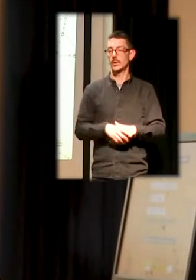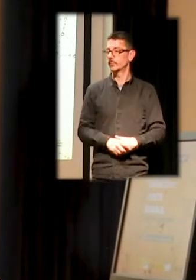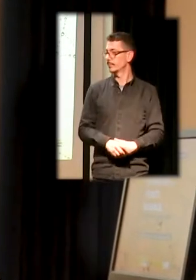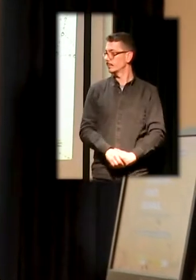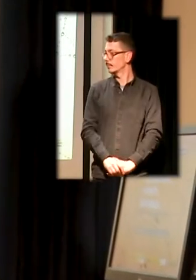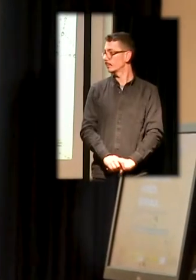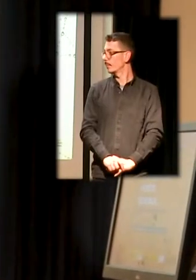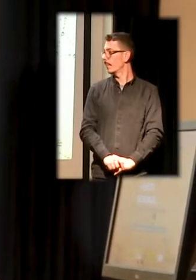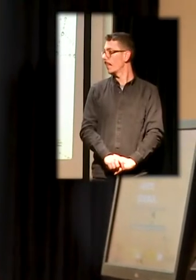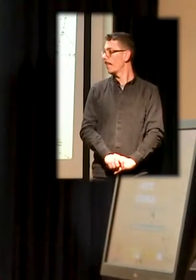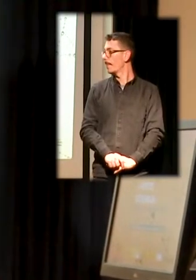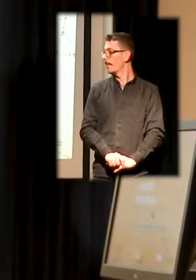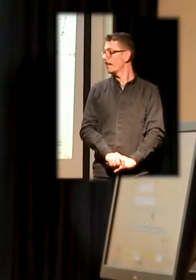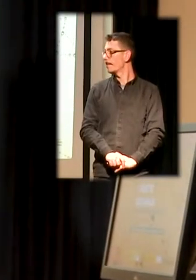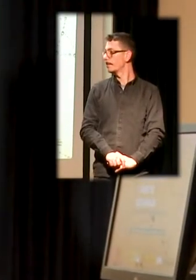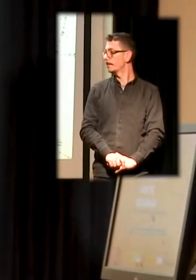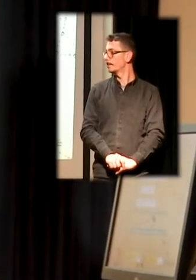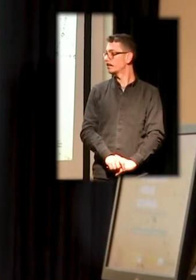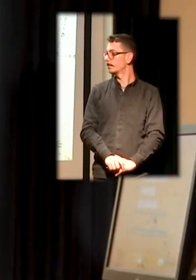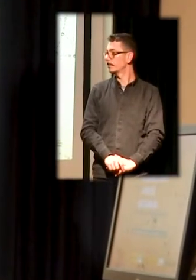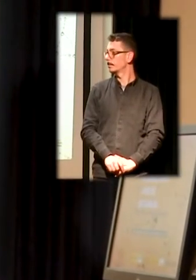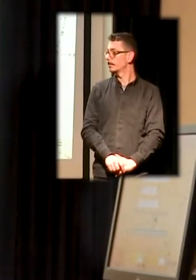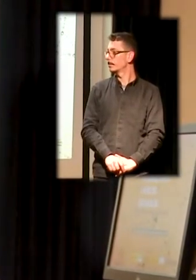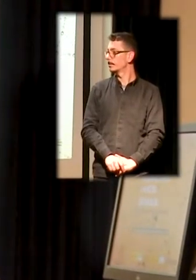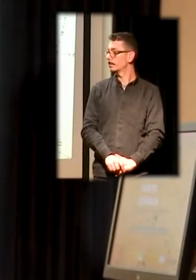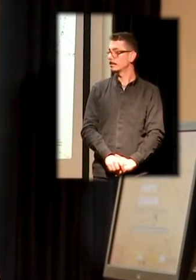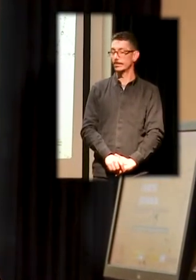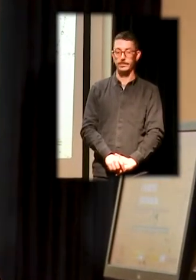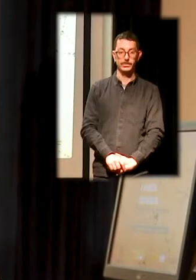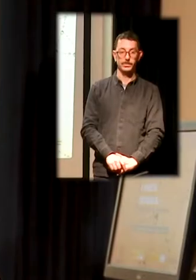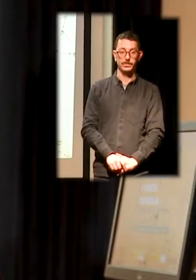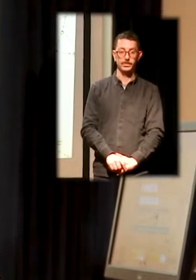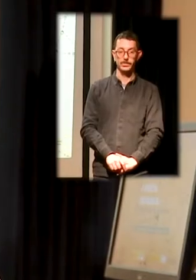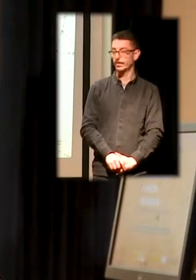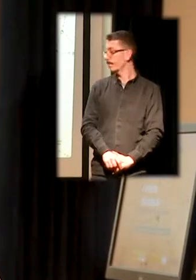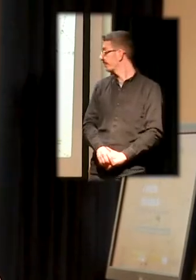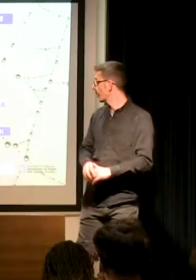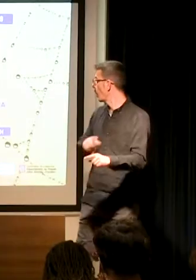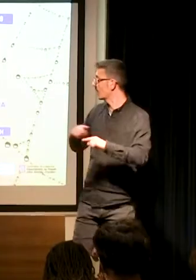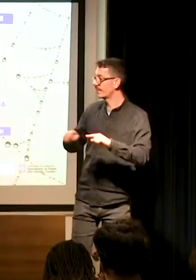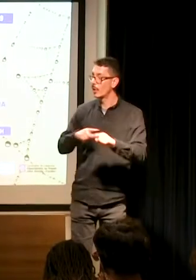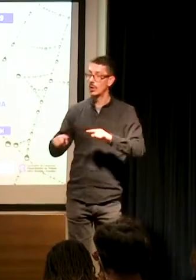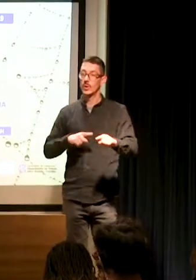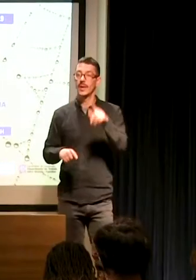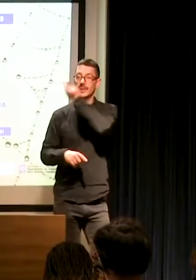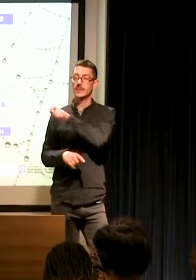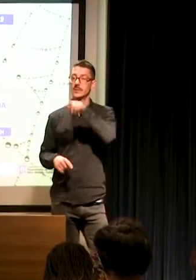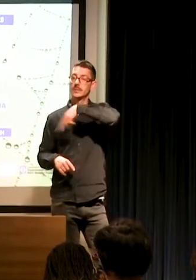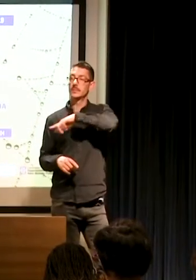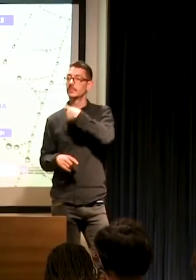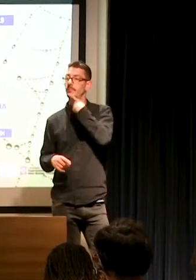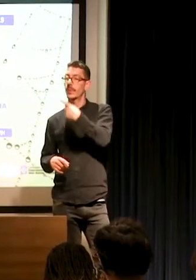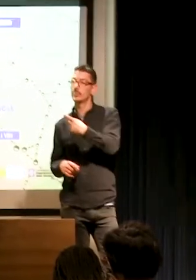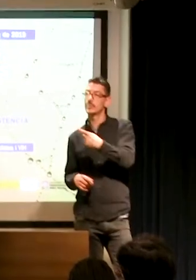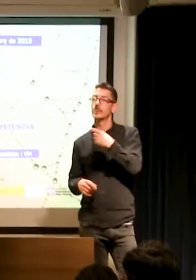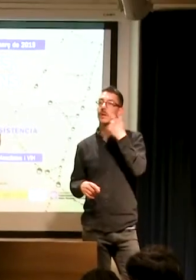sobreexposición o sobrerepresentación. Luego hemos querido hablar, hoy las organizadoras preguntaban sobre el tema de cuáles son las violencias que interseccionan